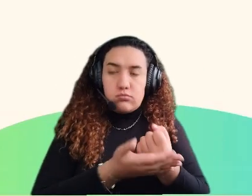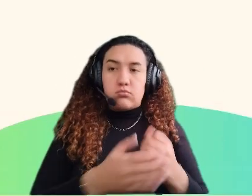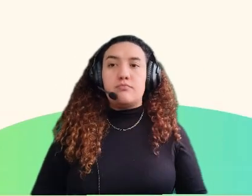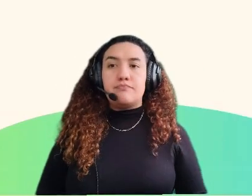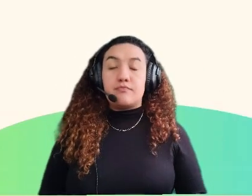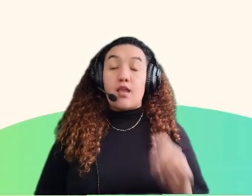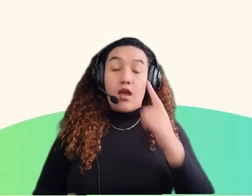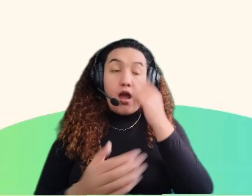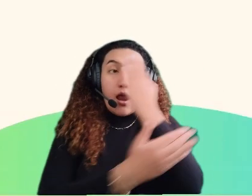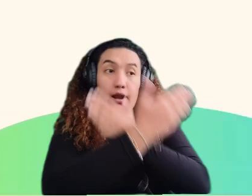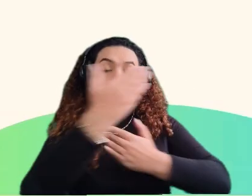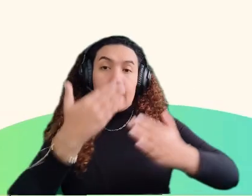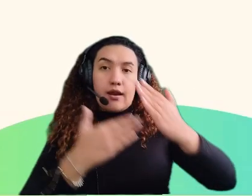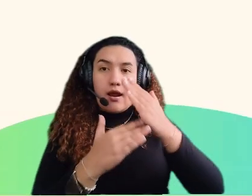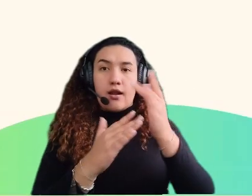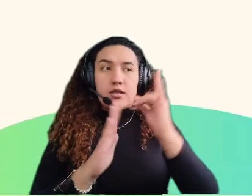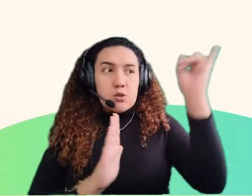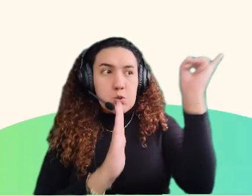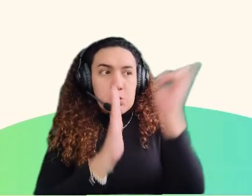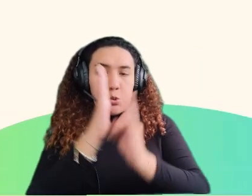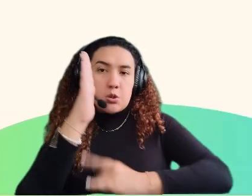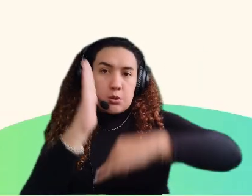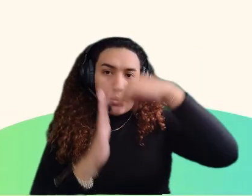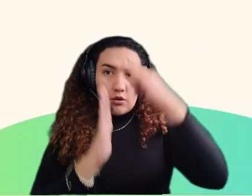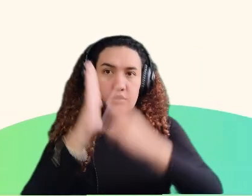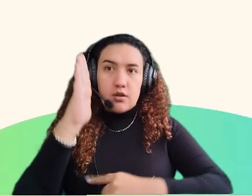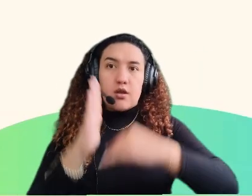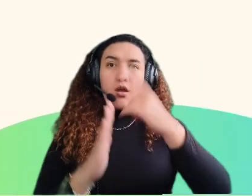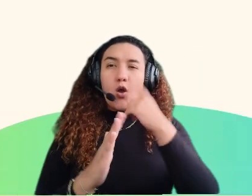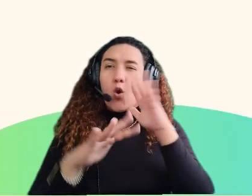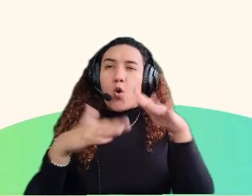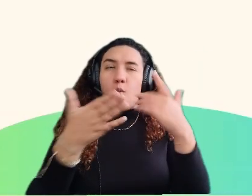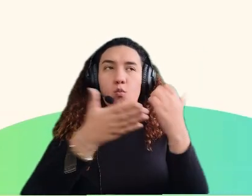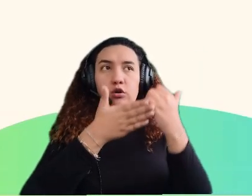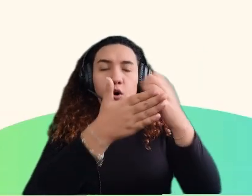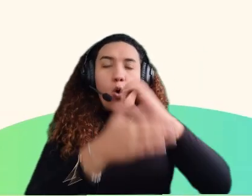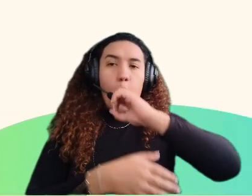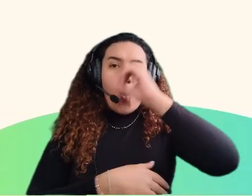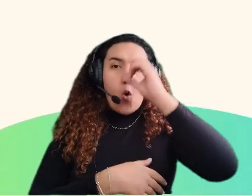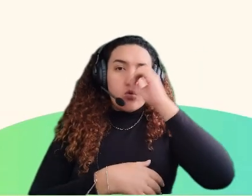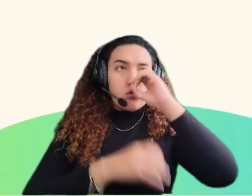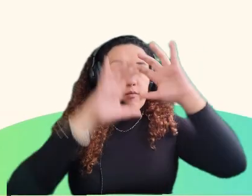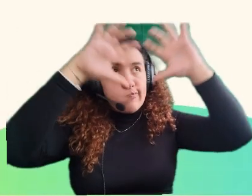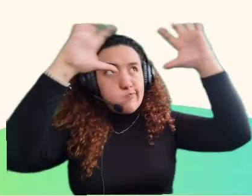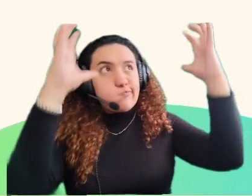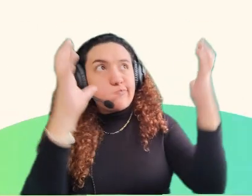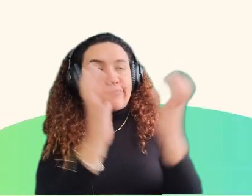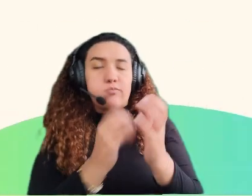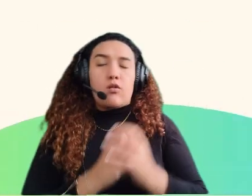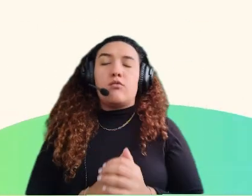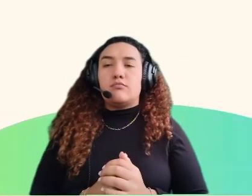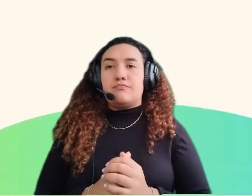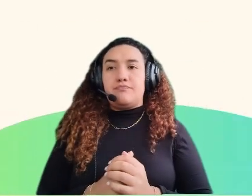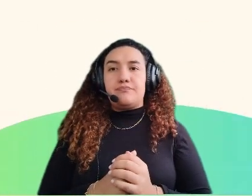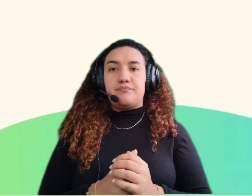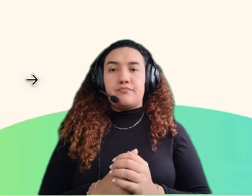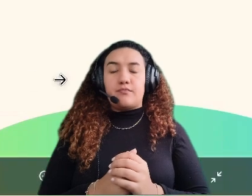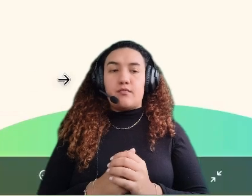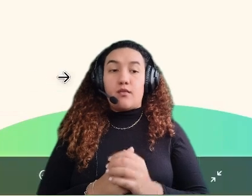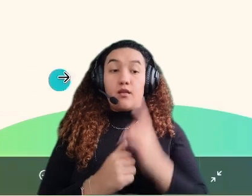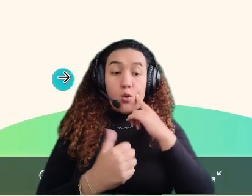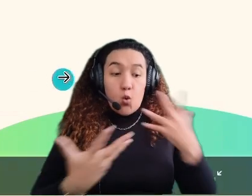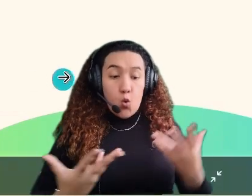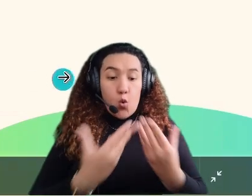de la fotosíntesis en el fitoplancton y su contribución al oxígeno global. Nuestro grupo